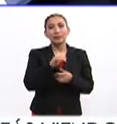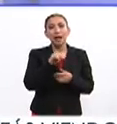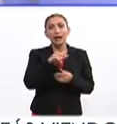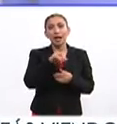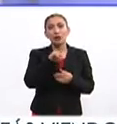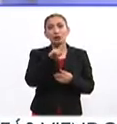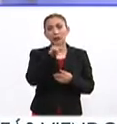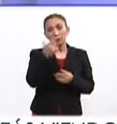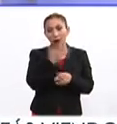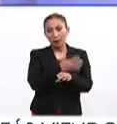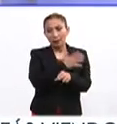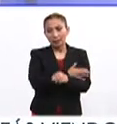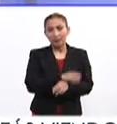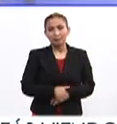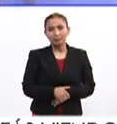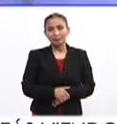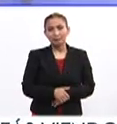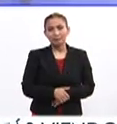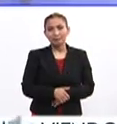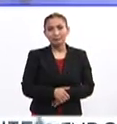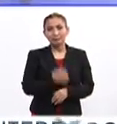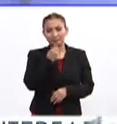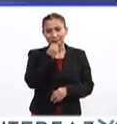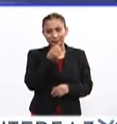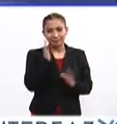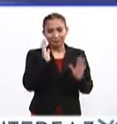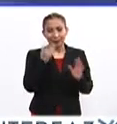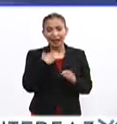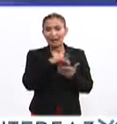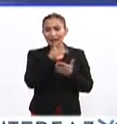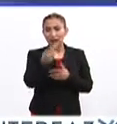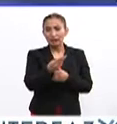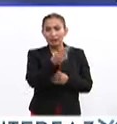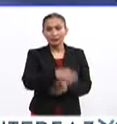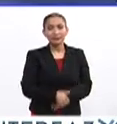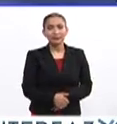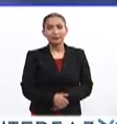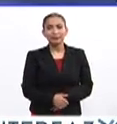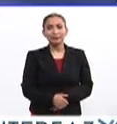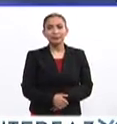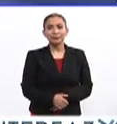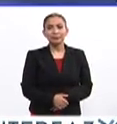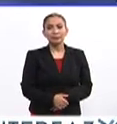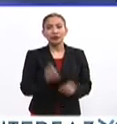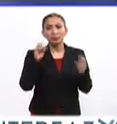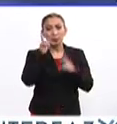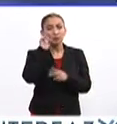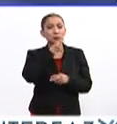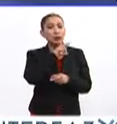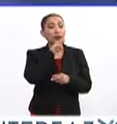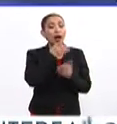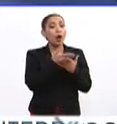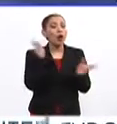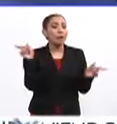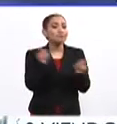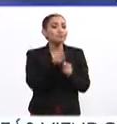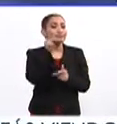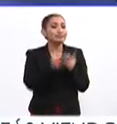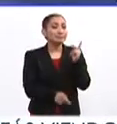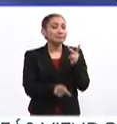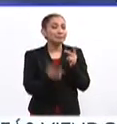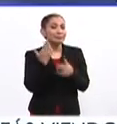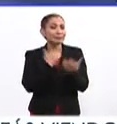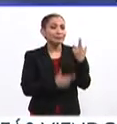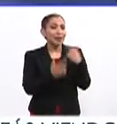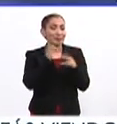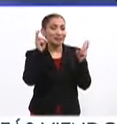Ana Luisa, por acompañarnos y traernos esta interesantísima entrevista. Al contrario, gracias a ustedes. Gracias. Gracias, Ana Luisa, nos vemos pronto. Vamos a hacer una breve pausa